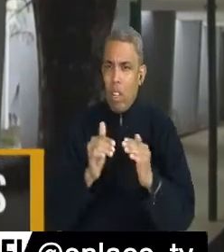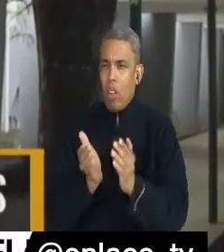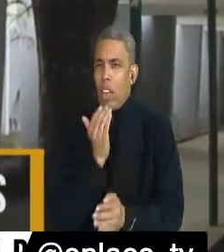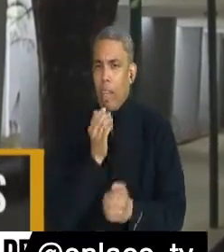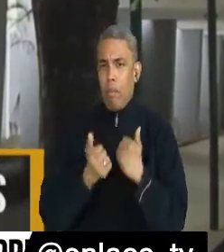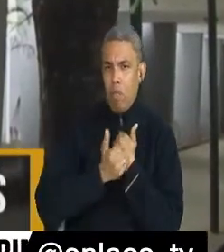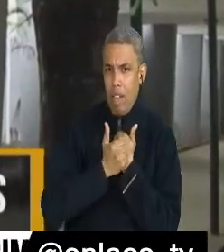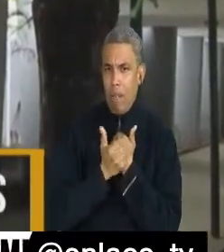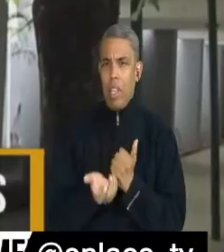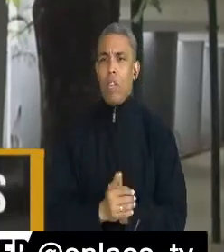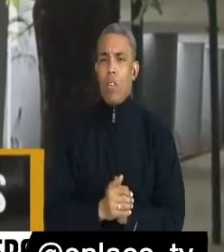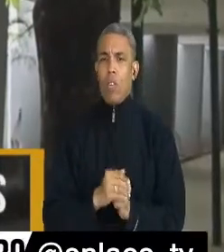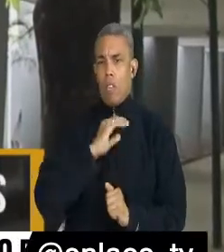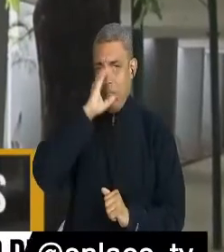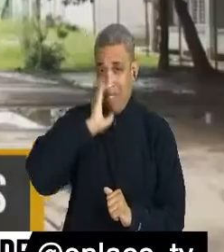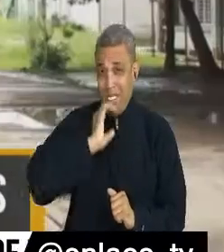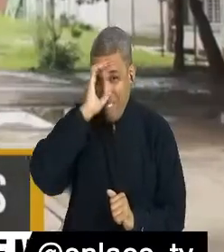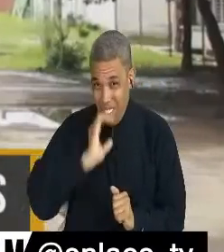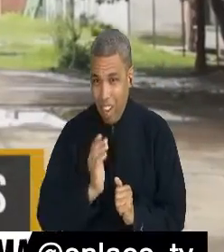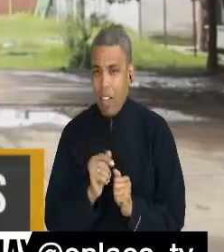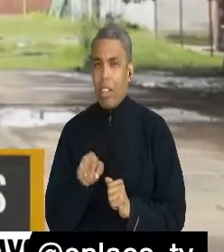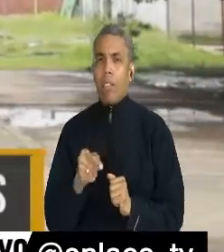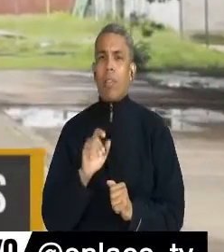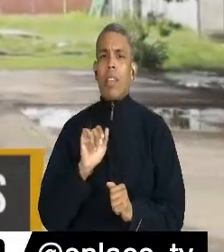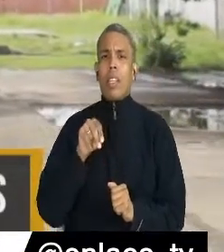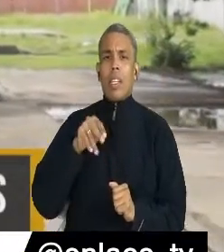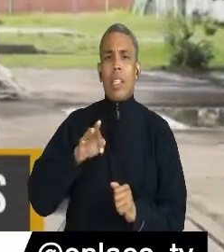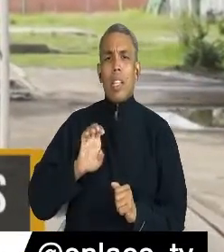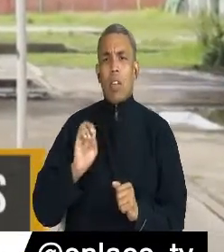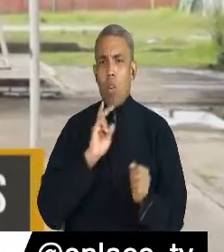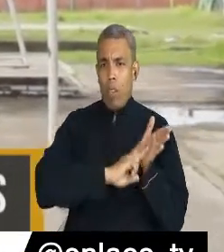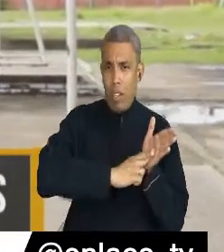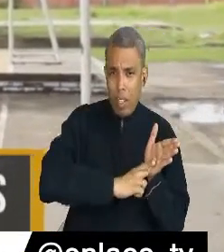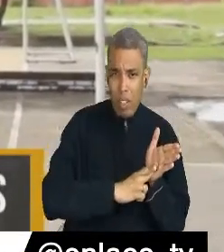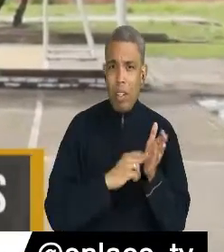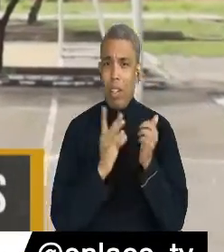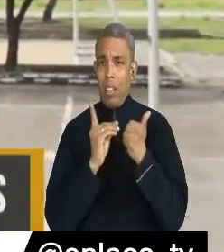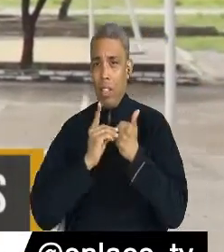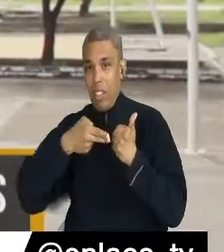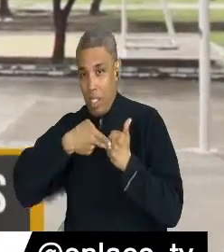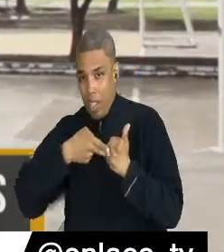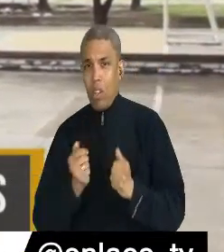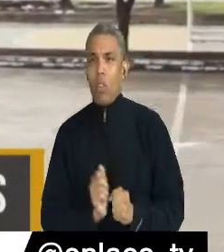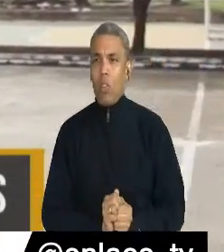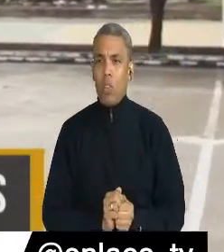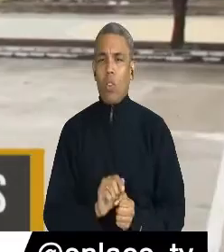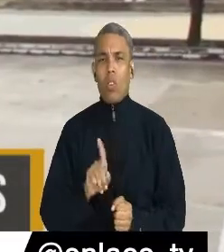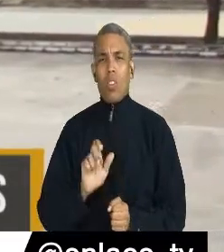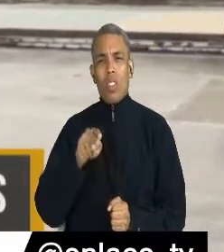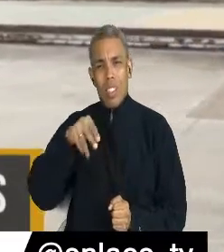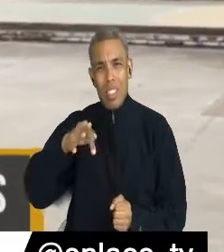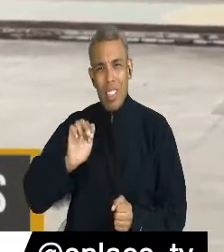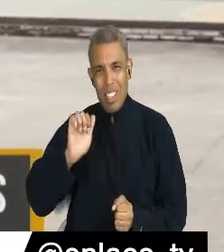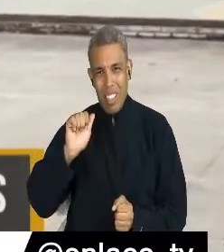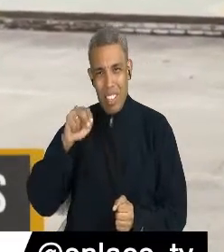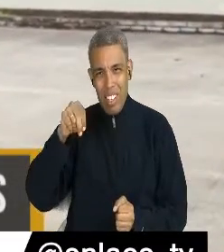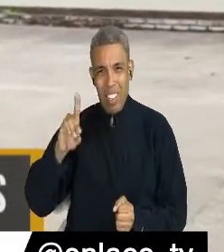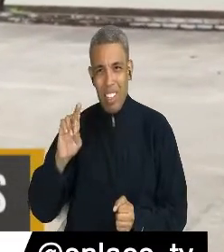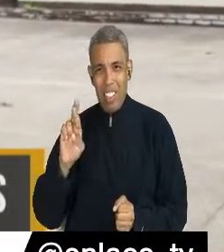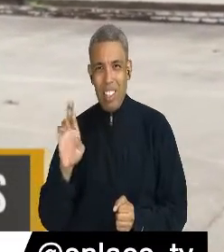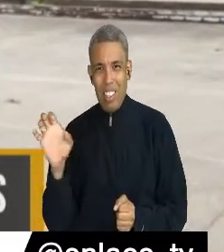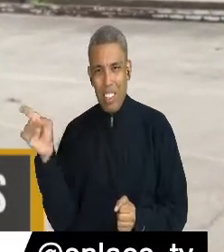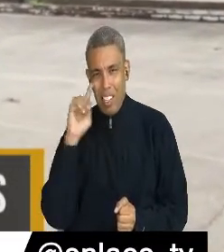torres josé prudencio padilla casas inteco va real de mares diego hernández de gállego preescolar santander y escuela eduardo santos